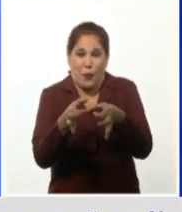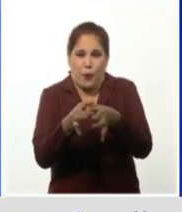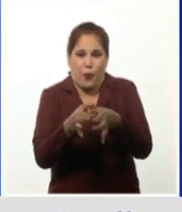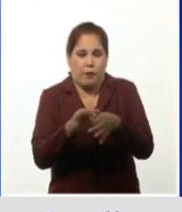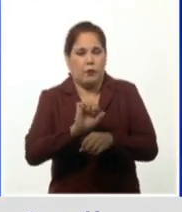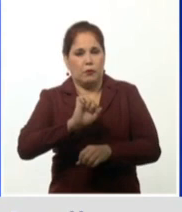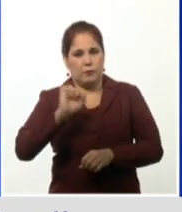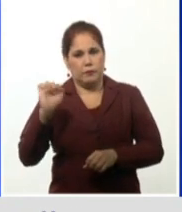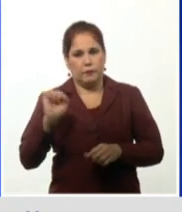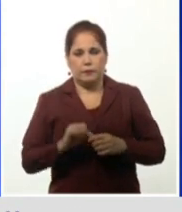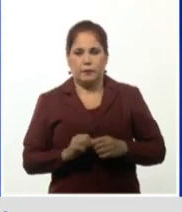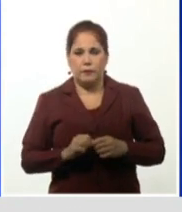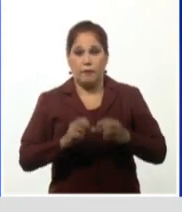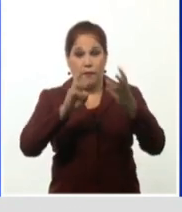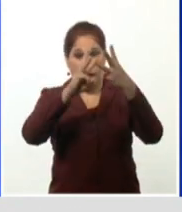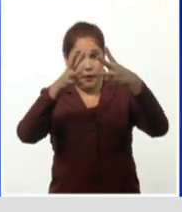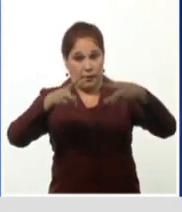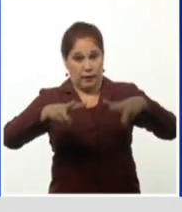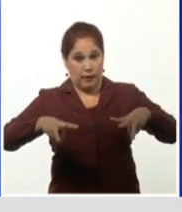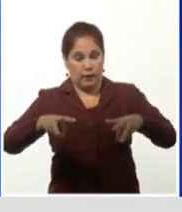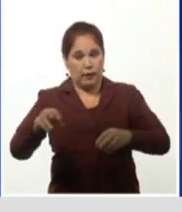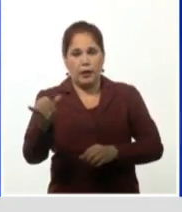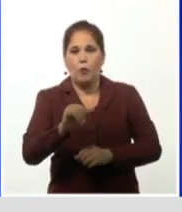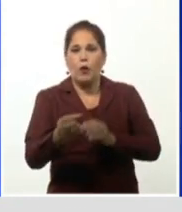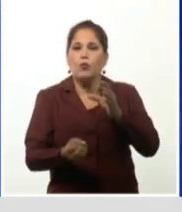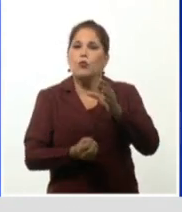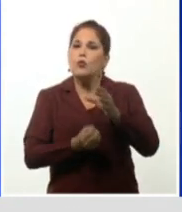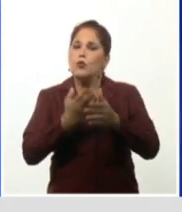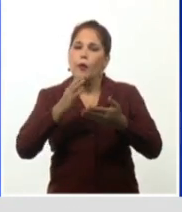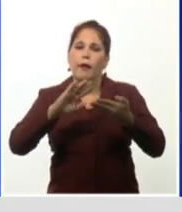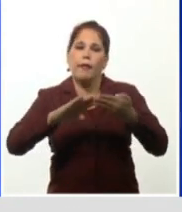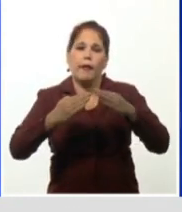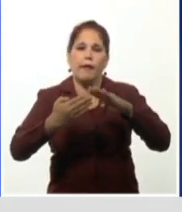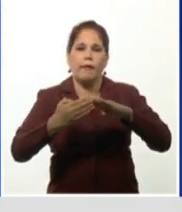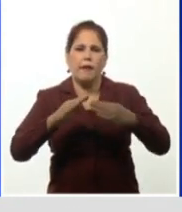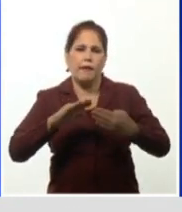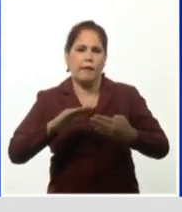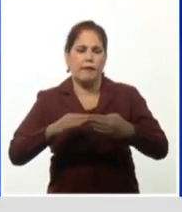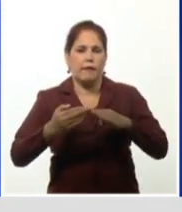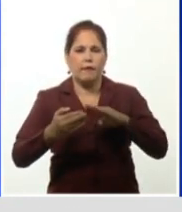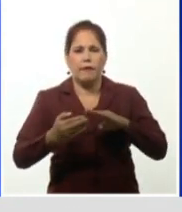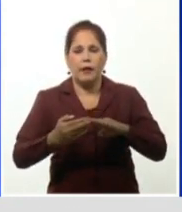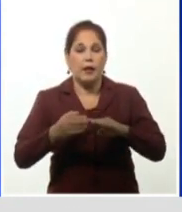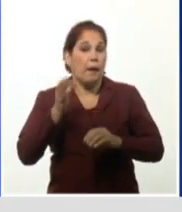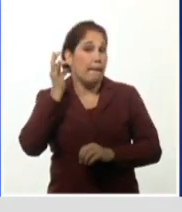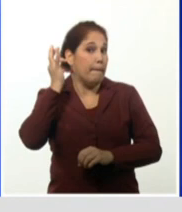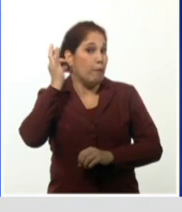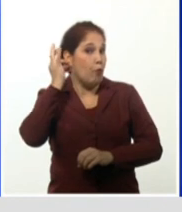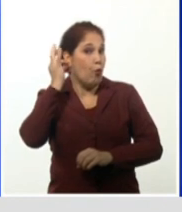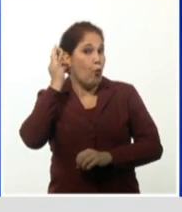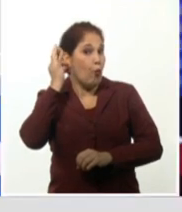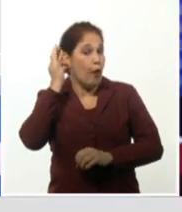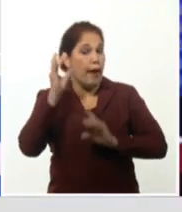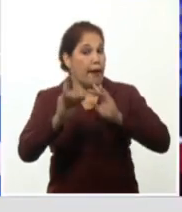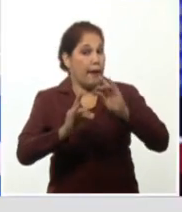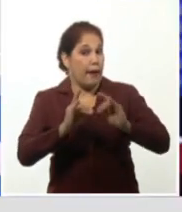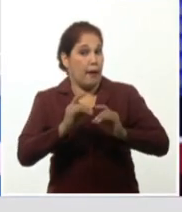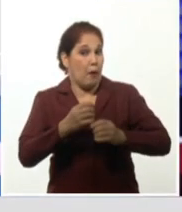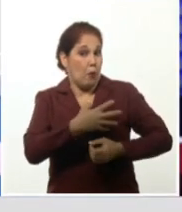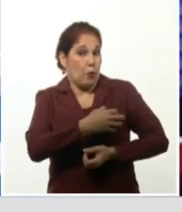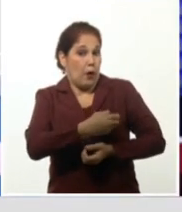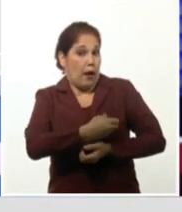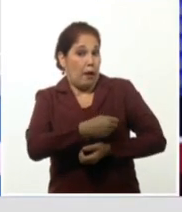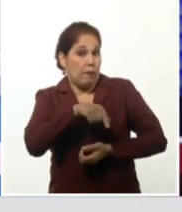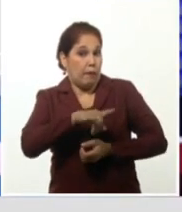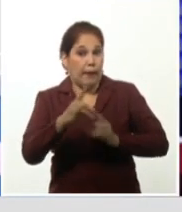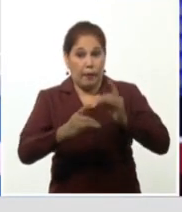En redes sociales también, doctora, surgió un amplio debate sobre las mujeres lactantes, las que se encuentran